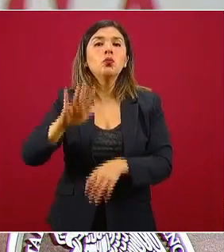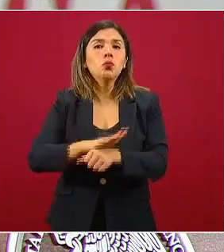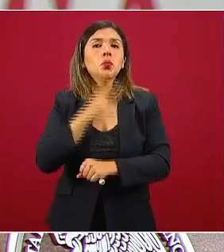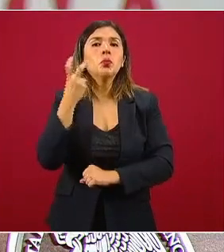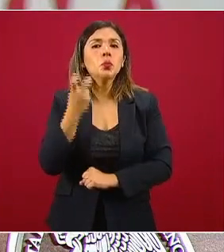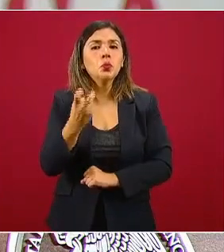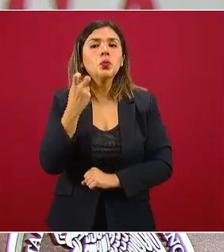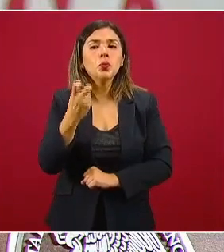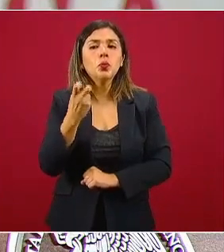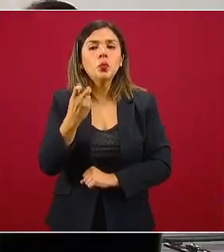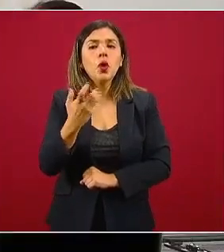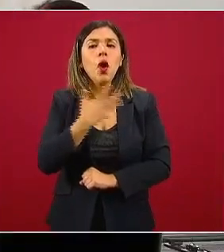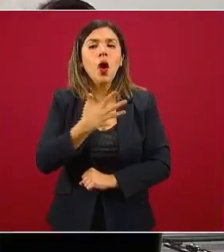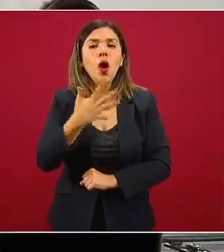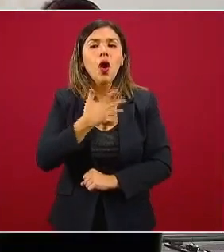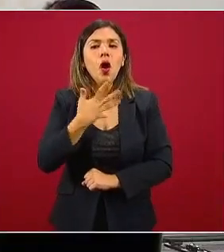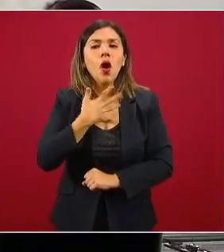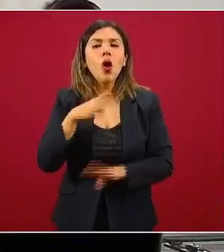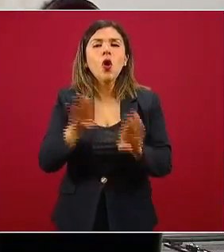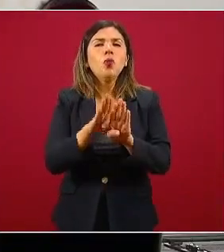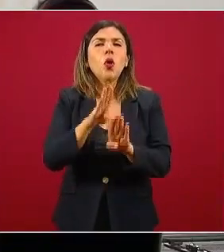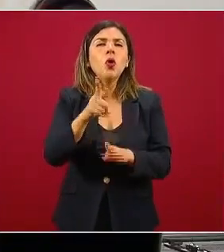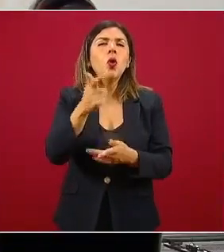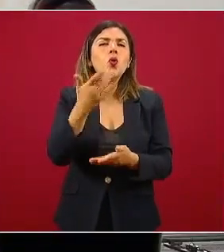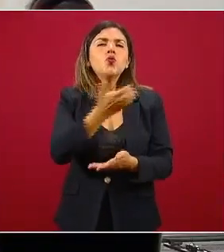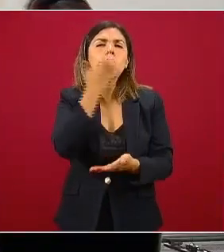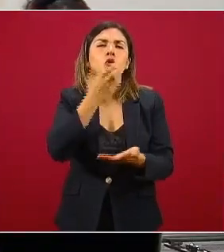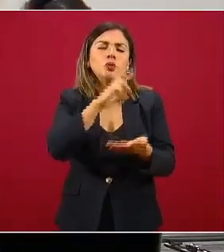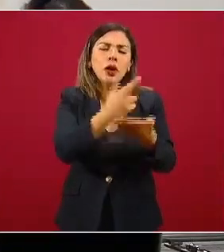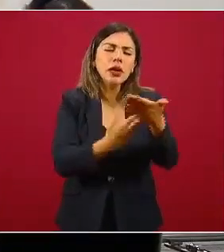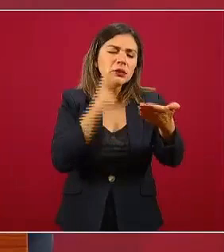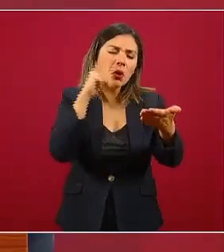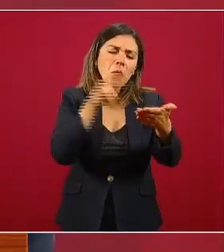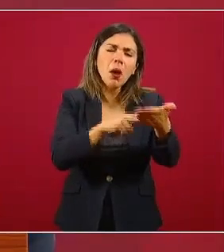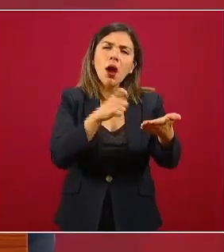pasaba de una cantidad del recibo